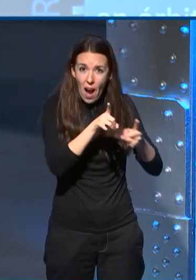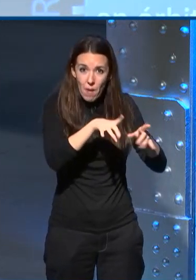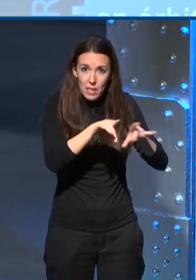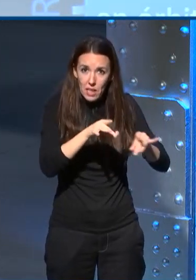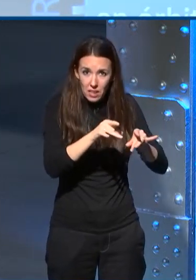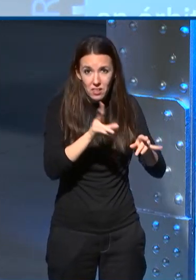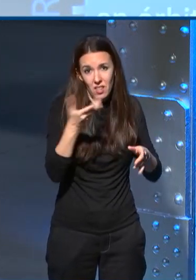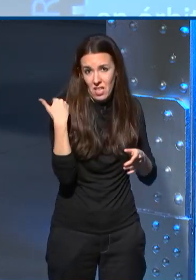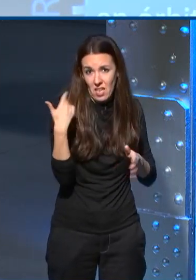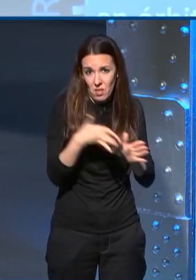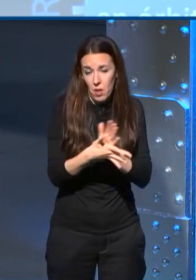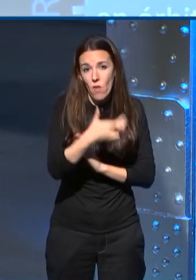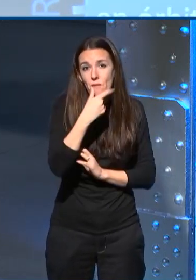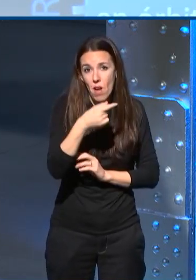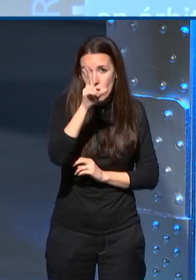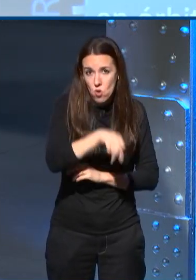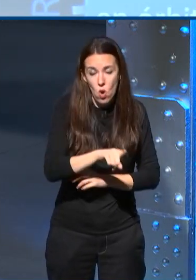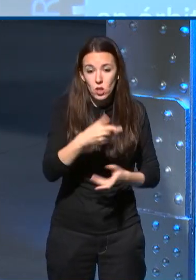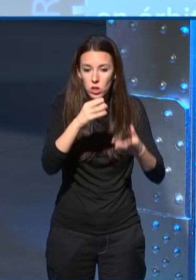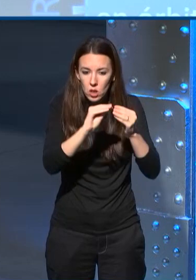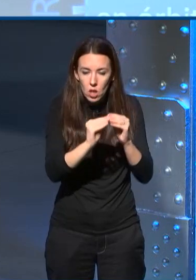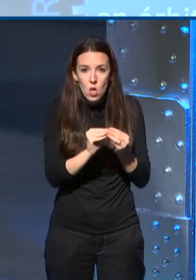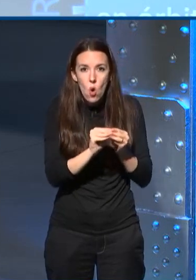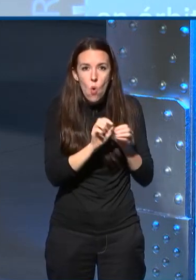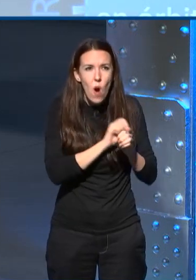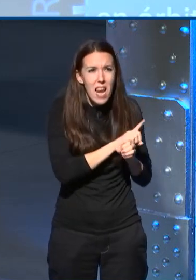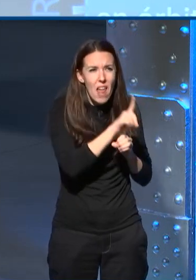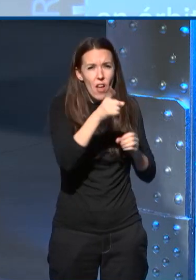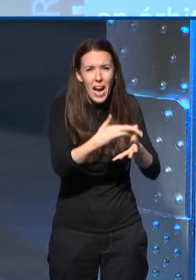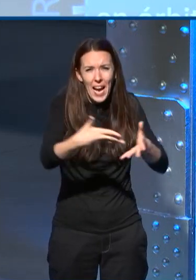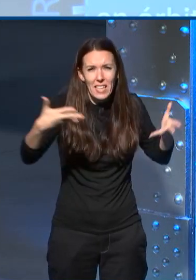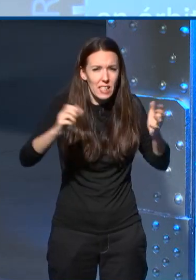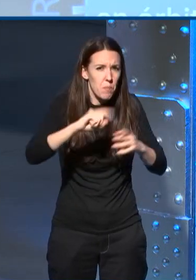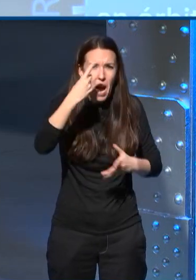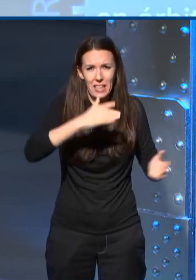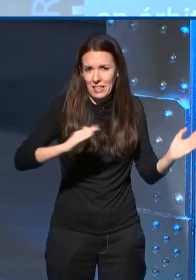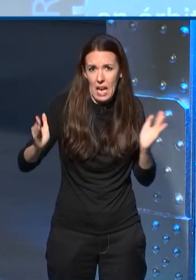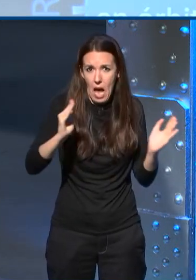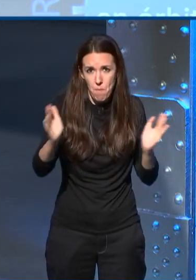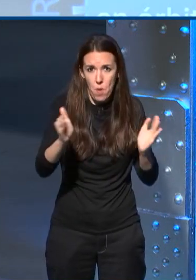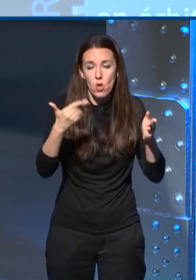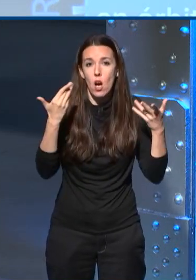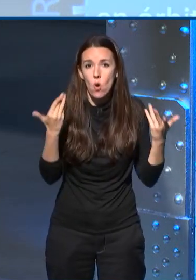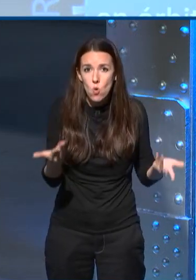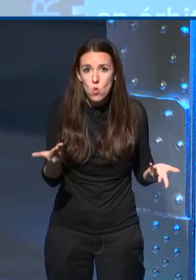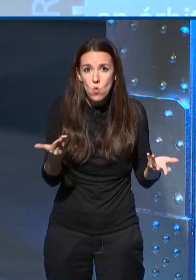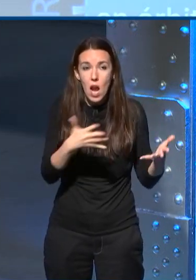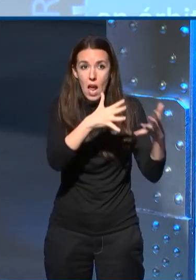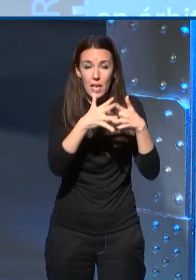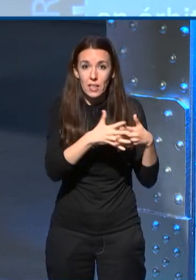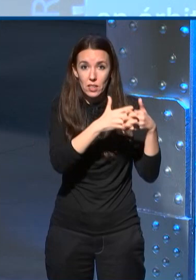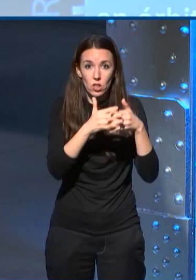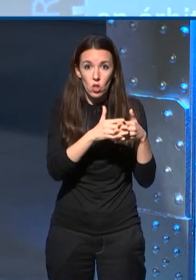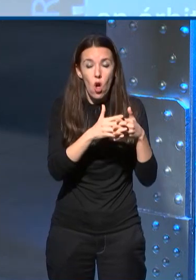fácil. Y se fabricaron los lanzadores más grandes que había en la época, que era Estados Unidos,